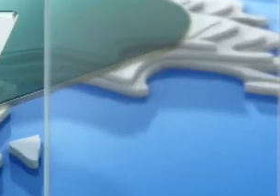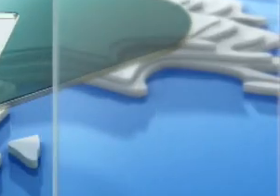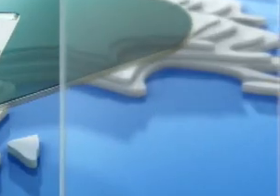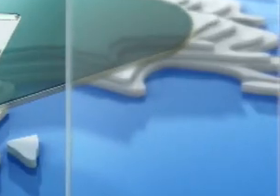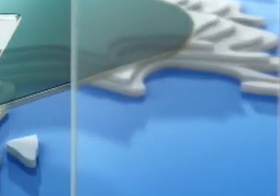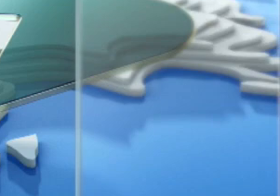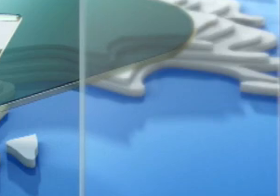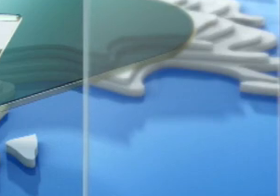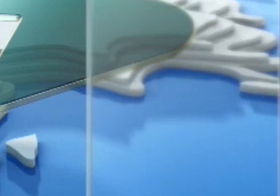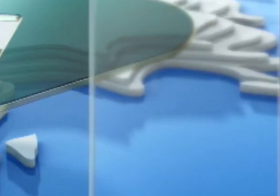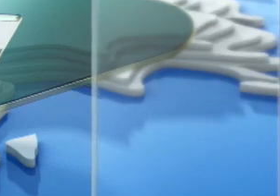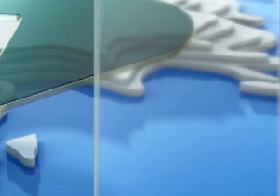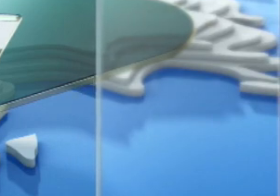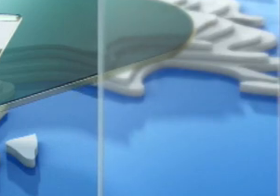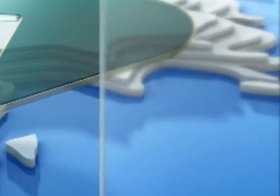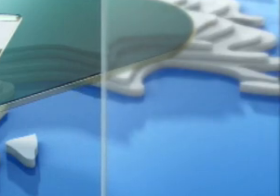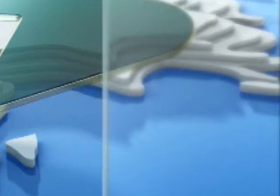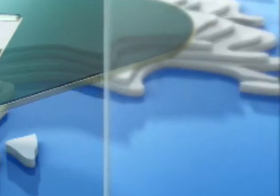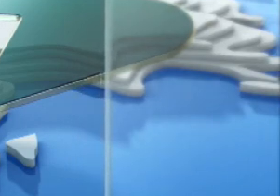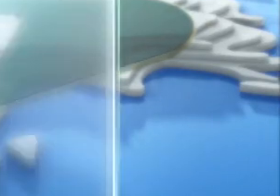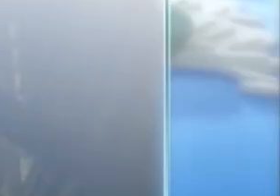Noticentro 1, CMI.